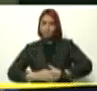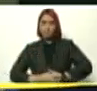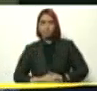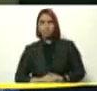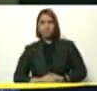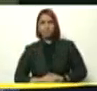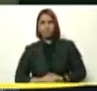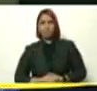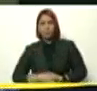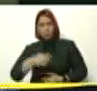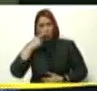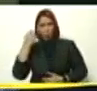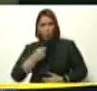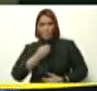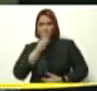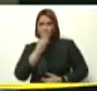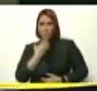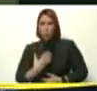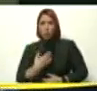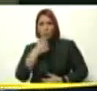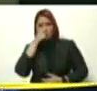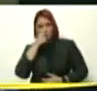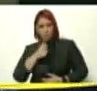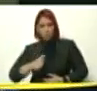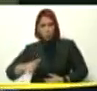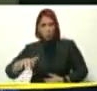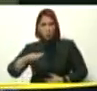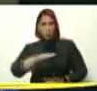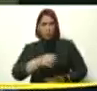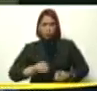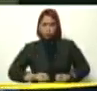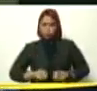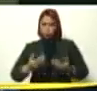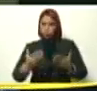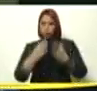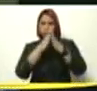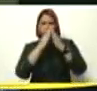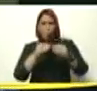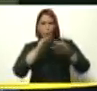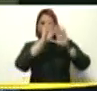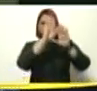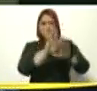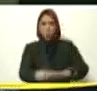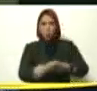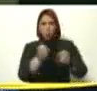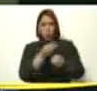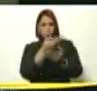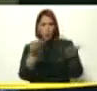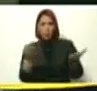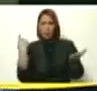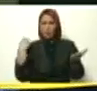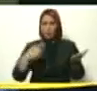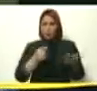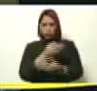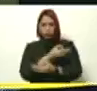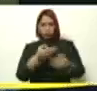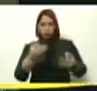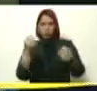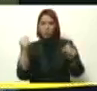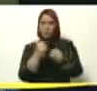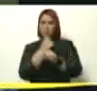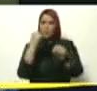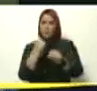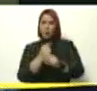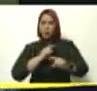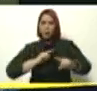de hombre bueno del pueblo y les ofrezco todo el apoyo para que ustedes tengan éxito en su gestión como alcaldes